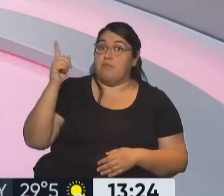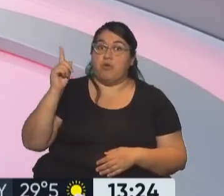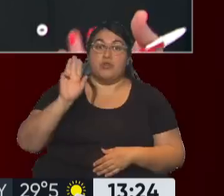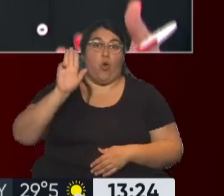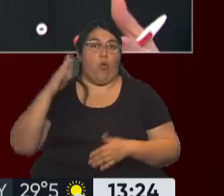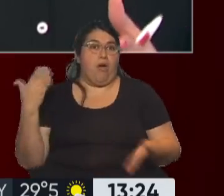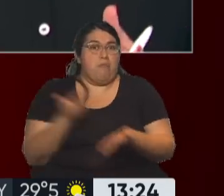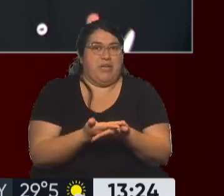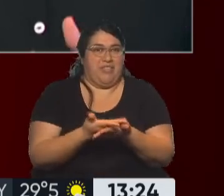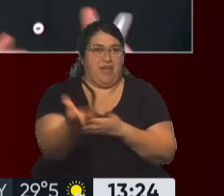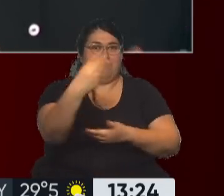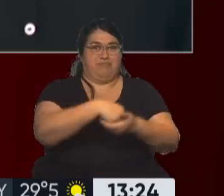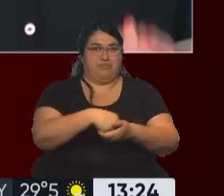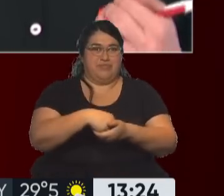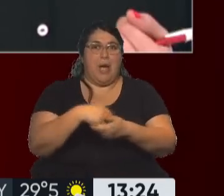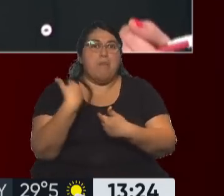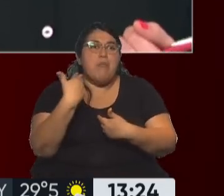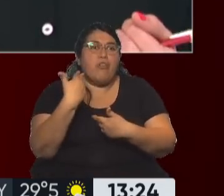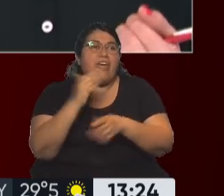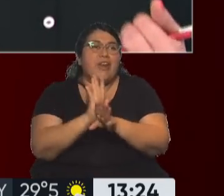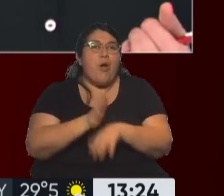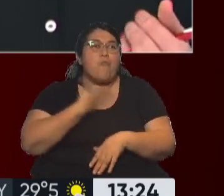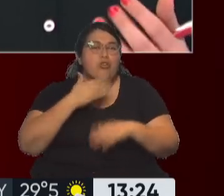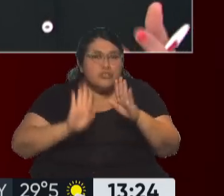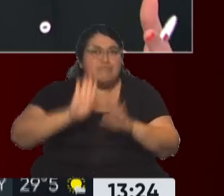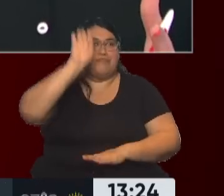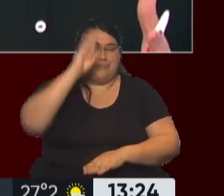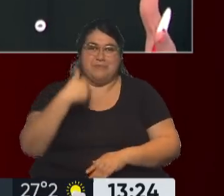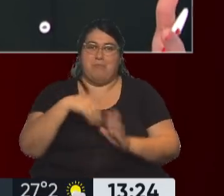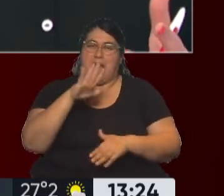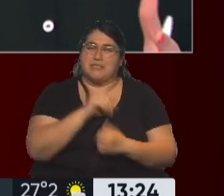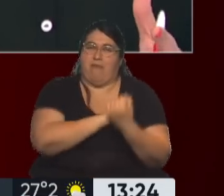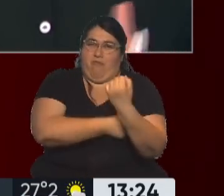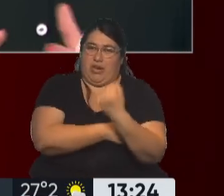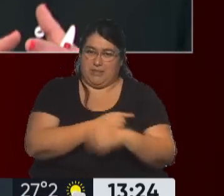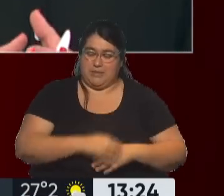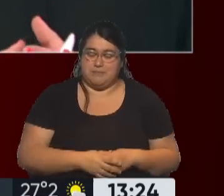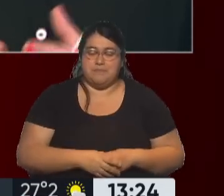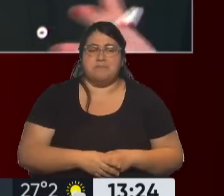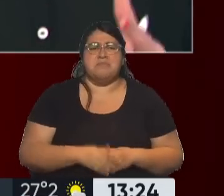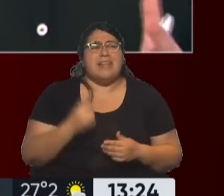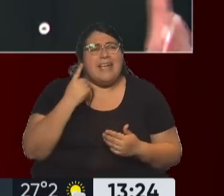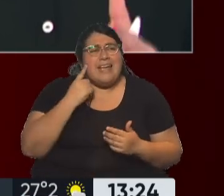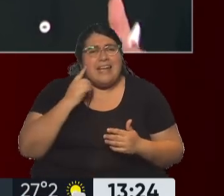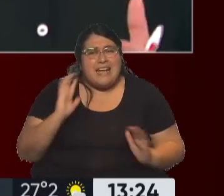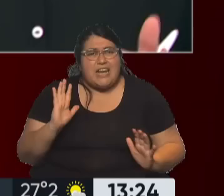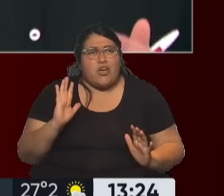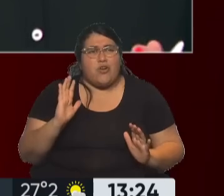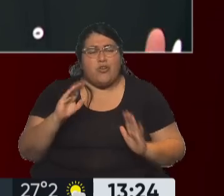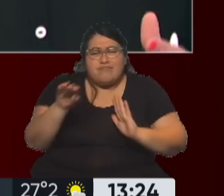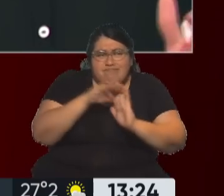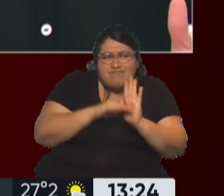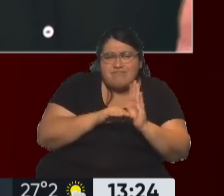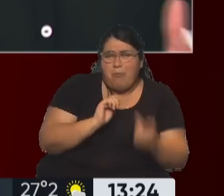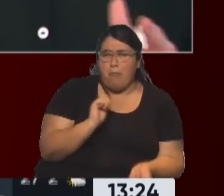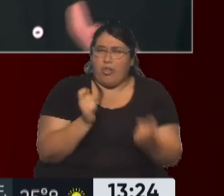relevante. Entonces, digamos, me parece que para Estados Unidos, que obviamente no creo que esté a favor de modificar un orden que le